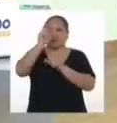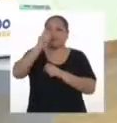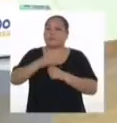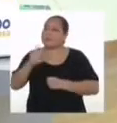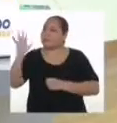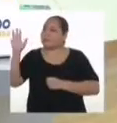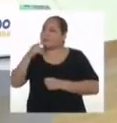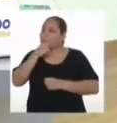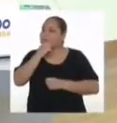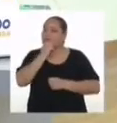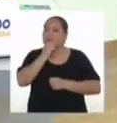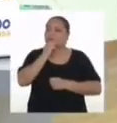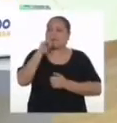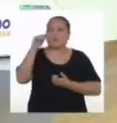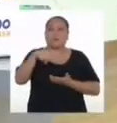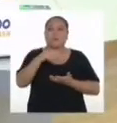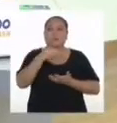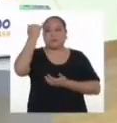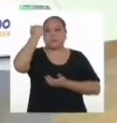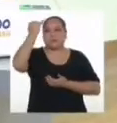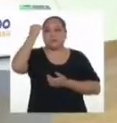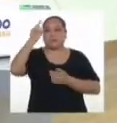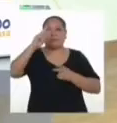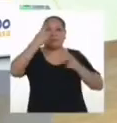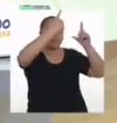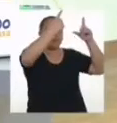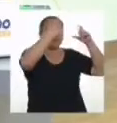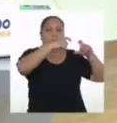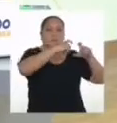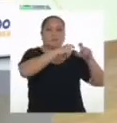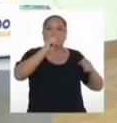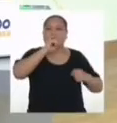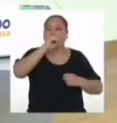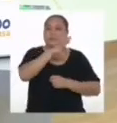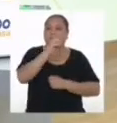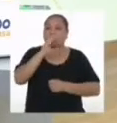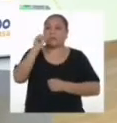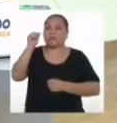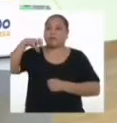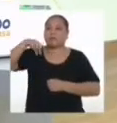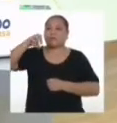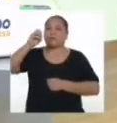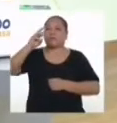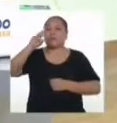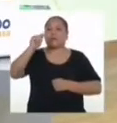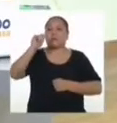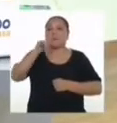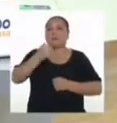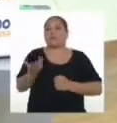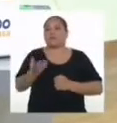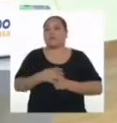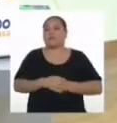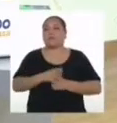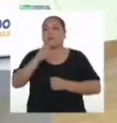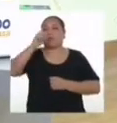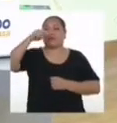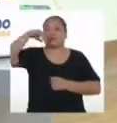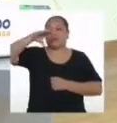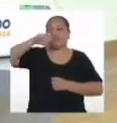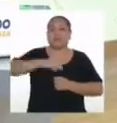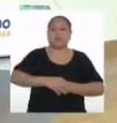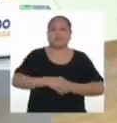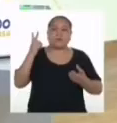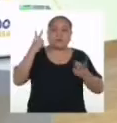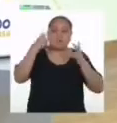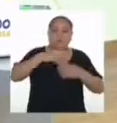humano? A ver, entonces la idea principal está en la segunda oración. Ahí se menciona el aporte. Sería este. La cuenca puede